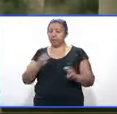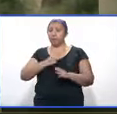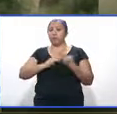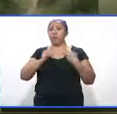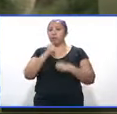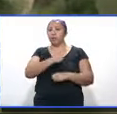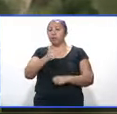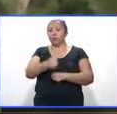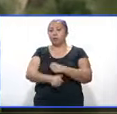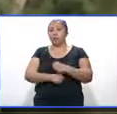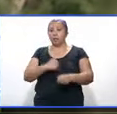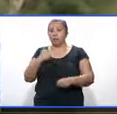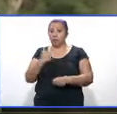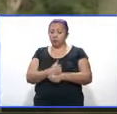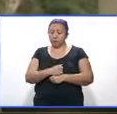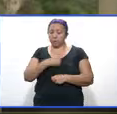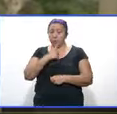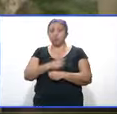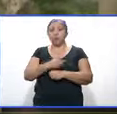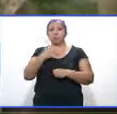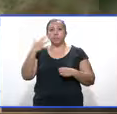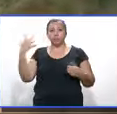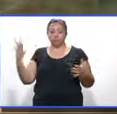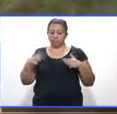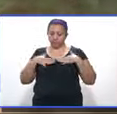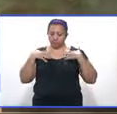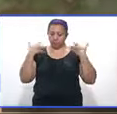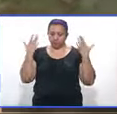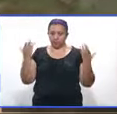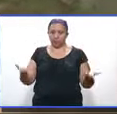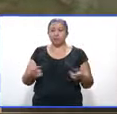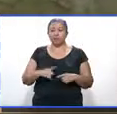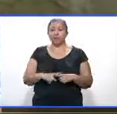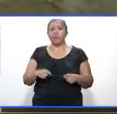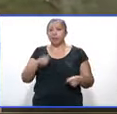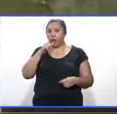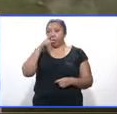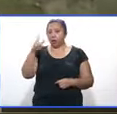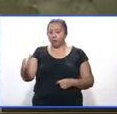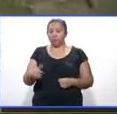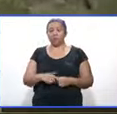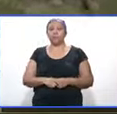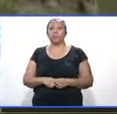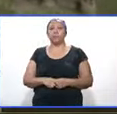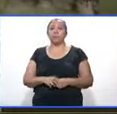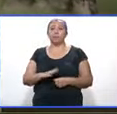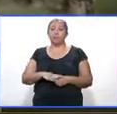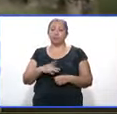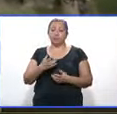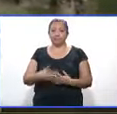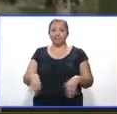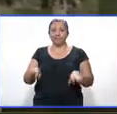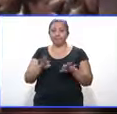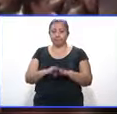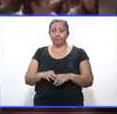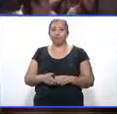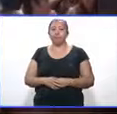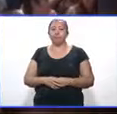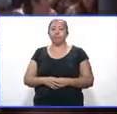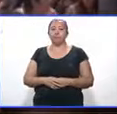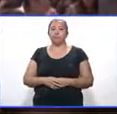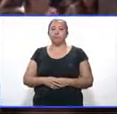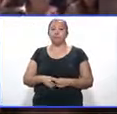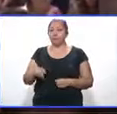cada año en los equinoccios de primavera y otoño ofrece uno de los espectáculos de luz arqueoastronómicos más impresionantes.